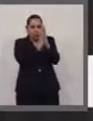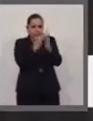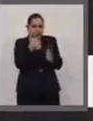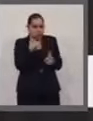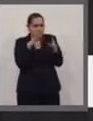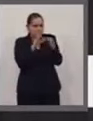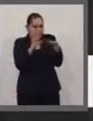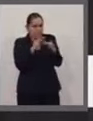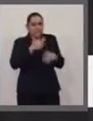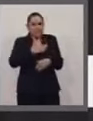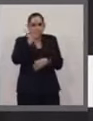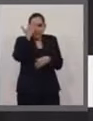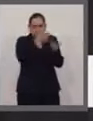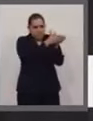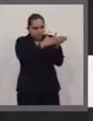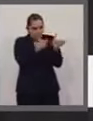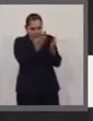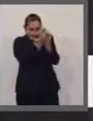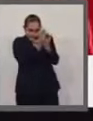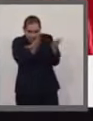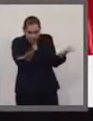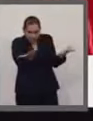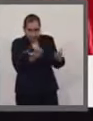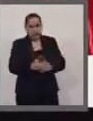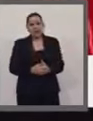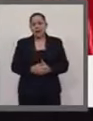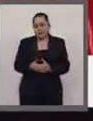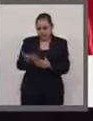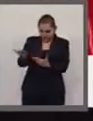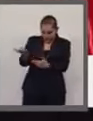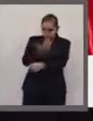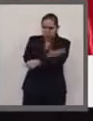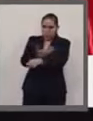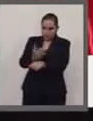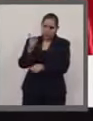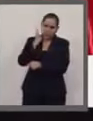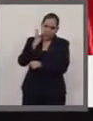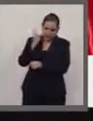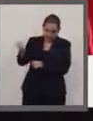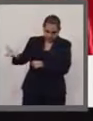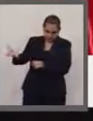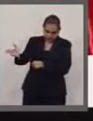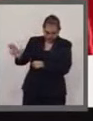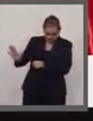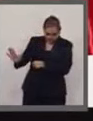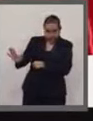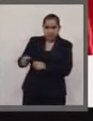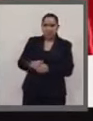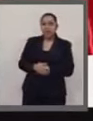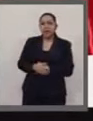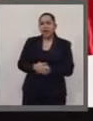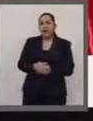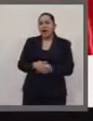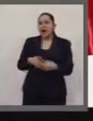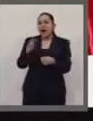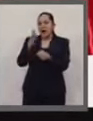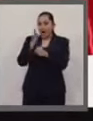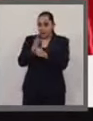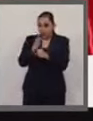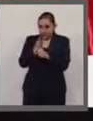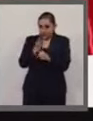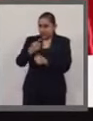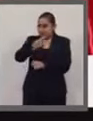alusión personal que usted hizo. A ver, compañero diputado. Bien. Si lo que estamos tratando de